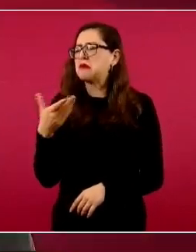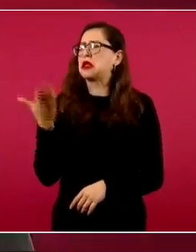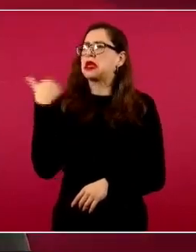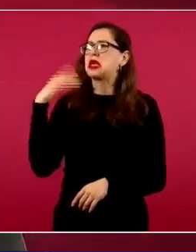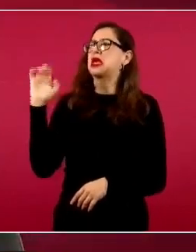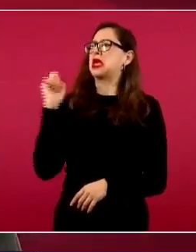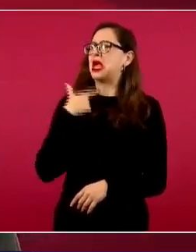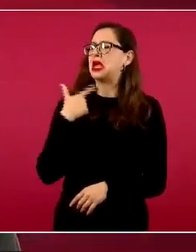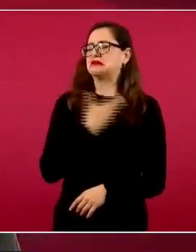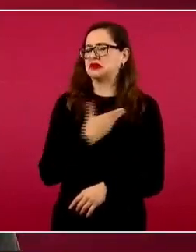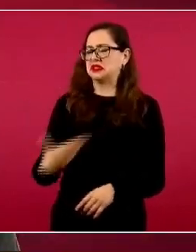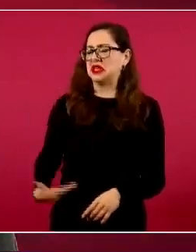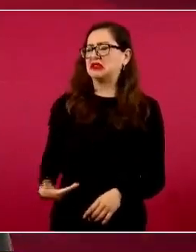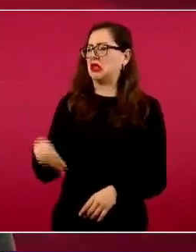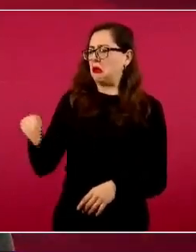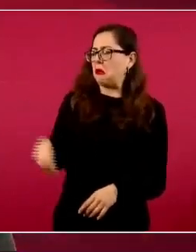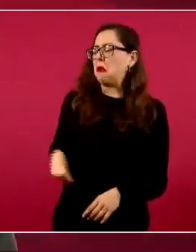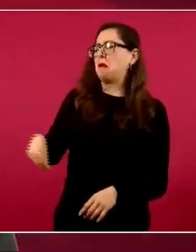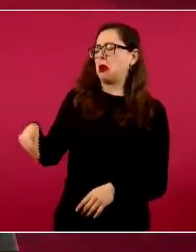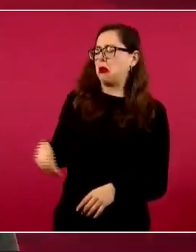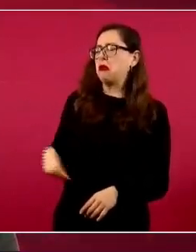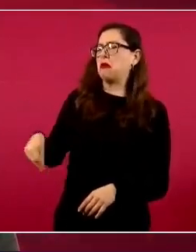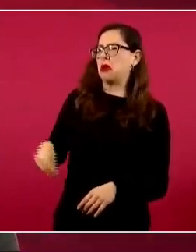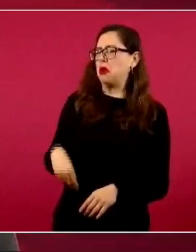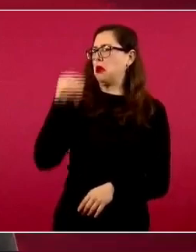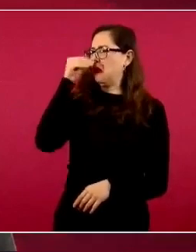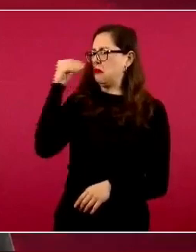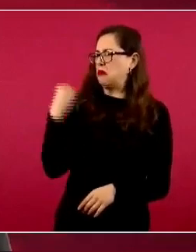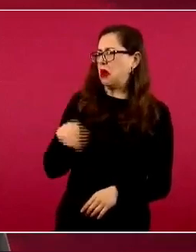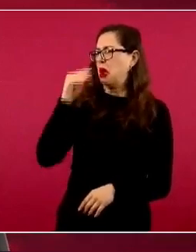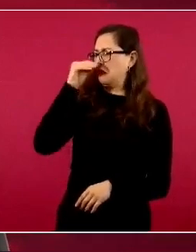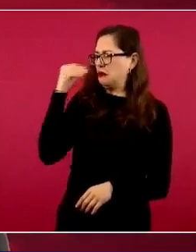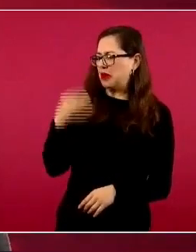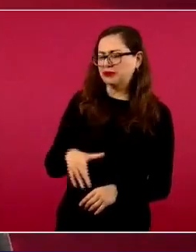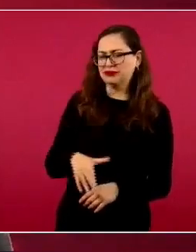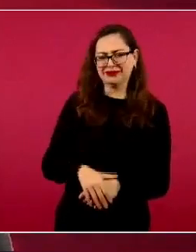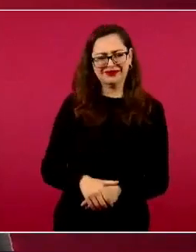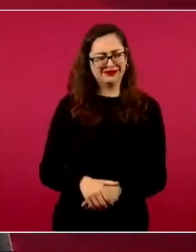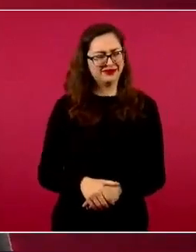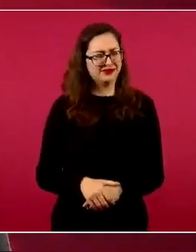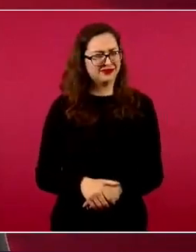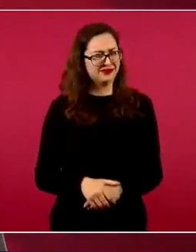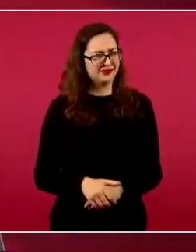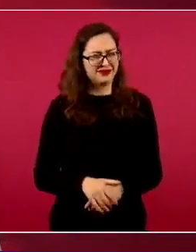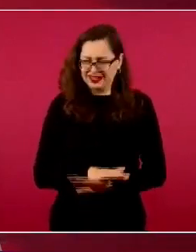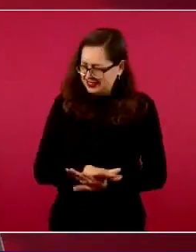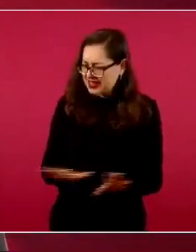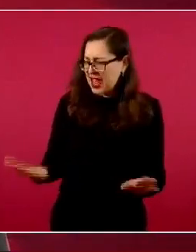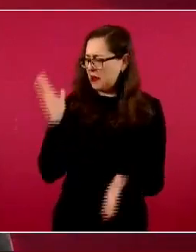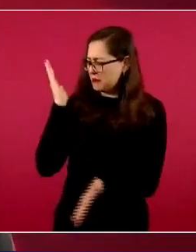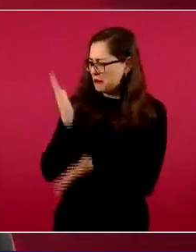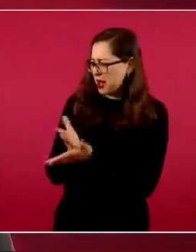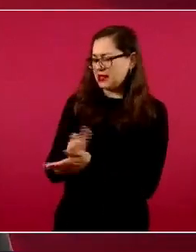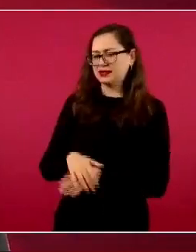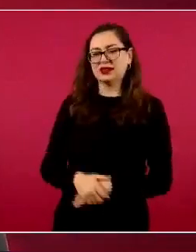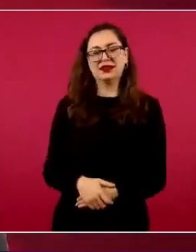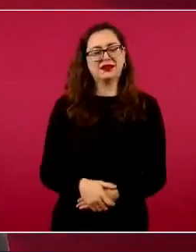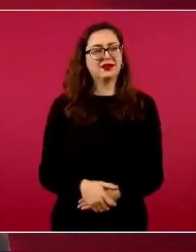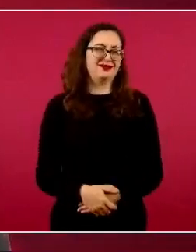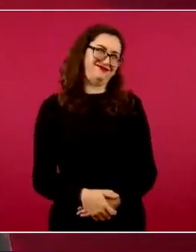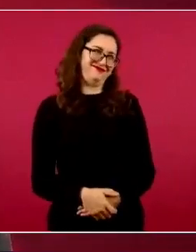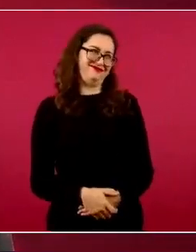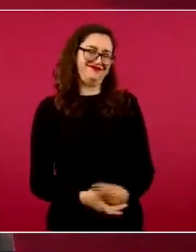presidentes anteriores. No, ¿cómo? ¿Cómo no les voy